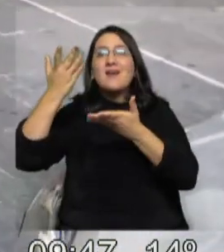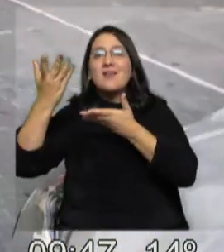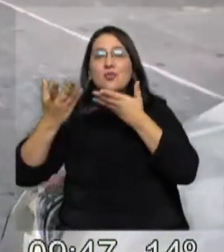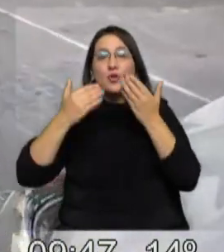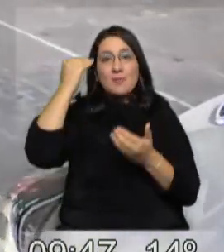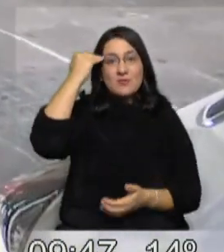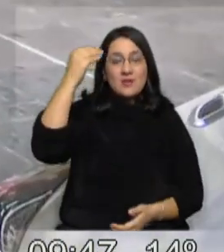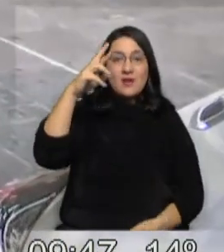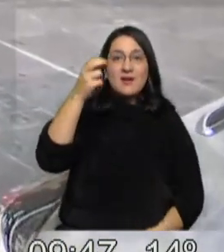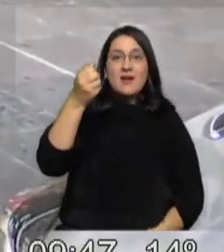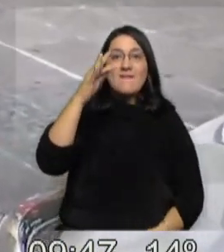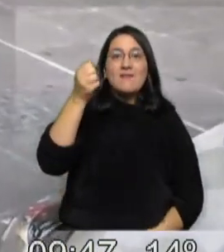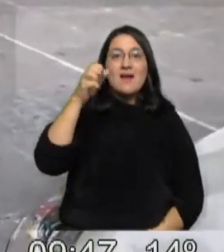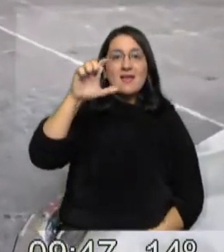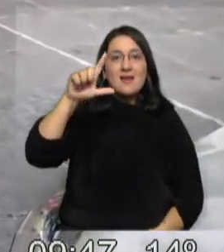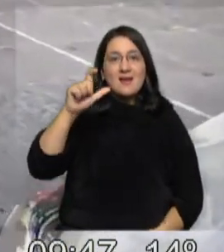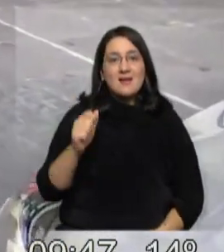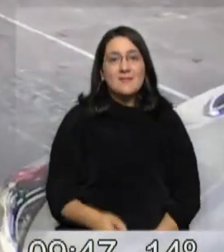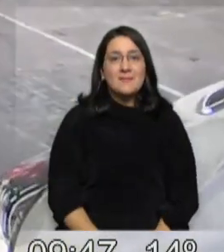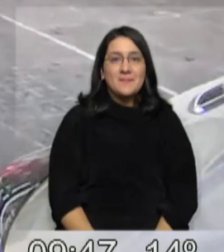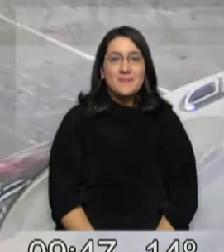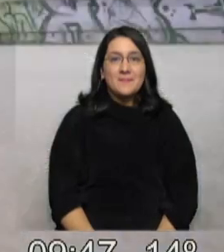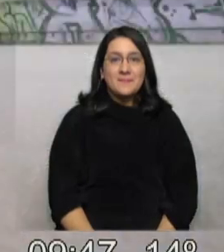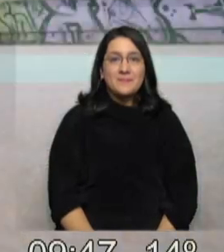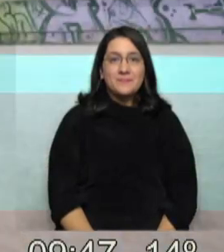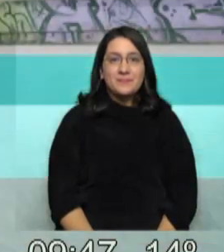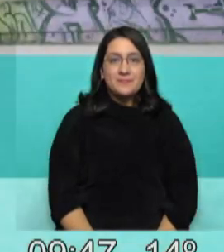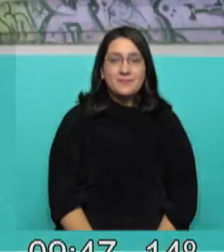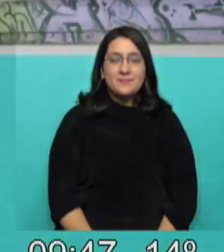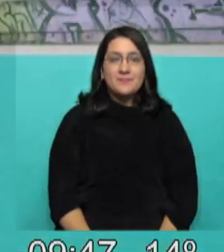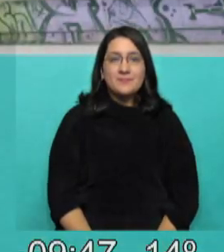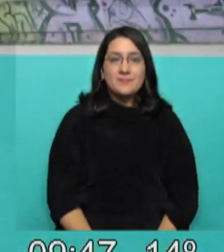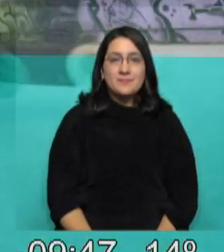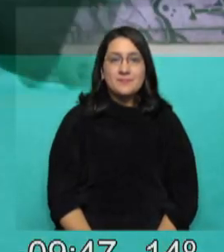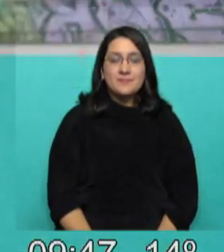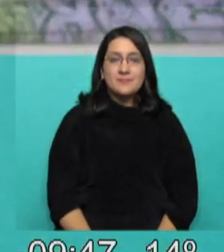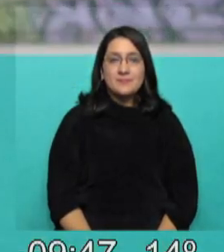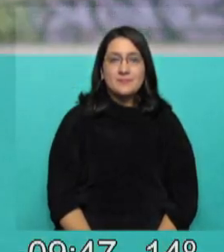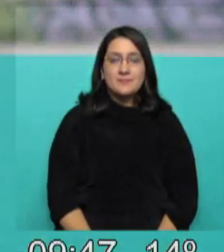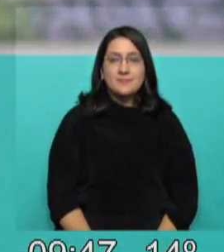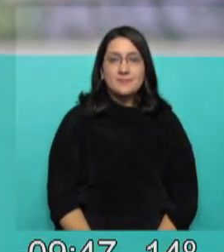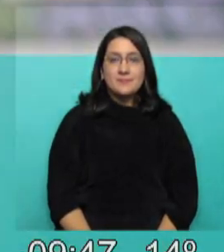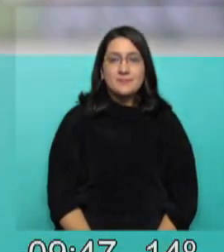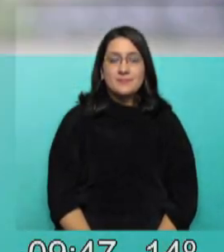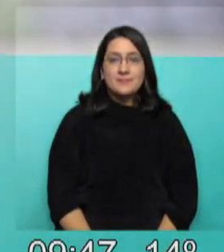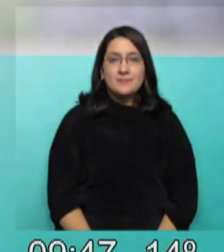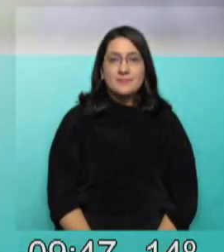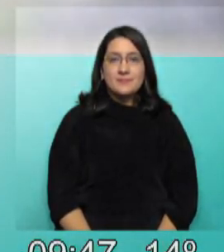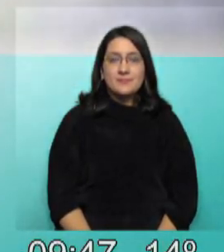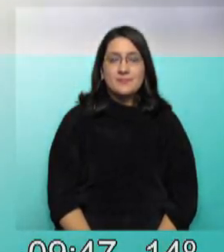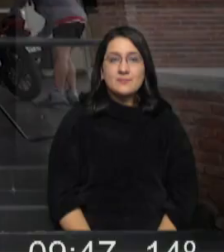Rafael Antoniaza, que los invito a ver en este momento. Adelante. Hey, JP